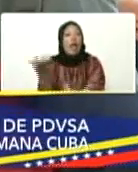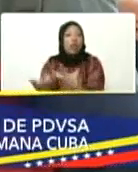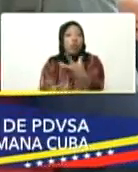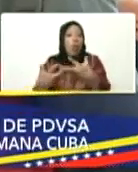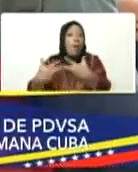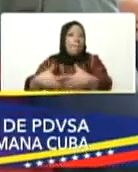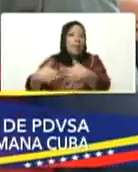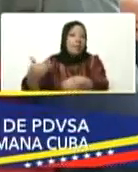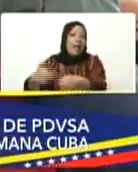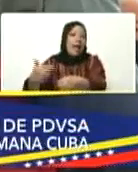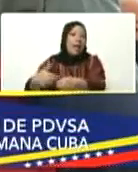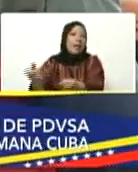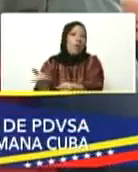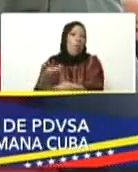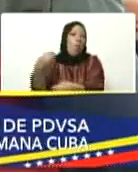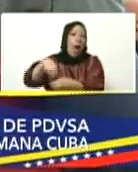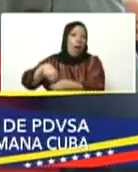¿no?